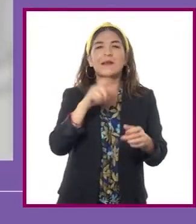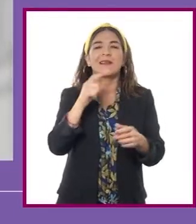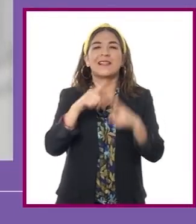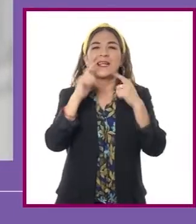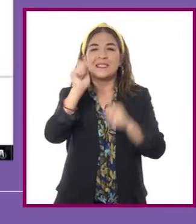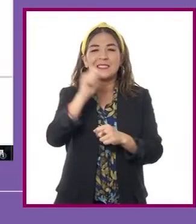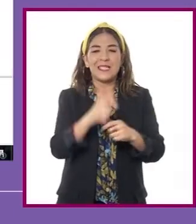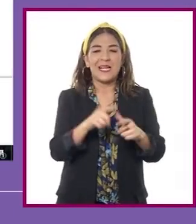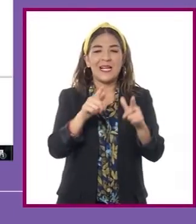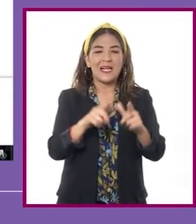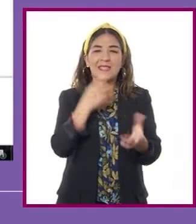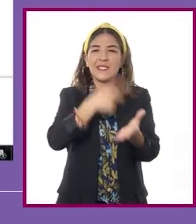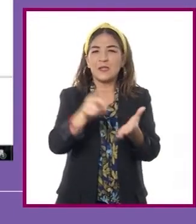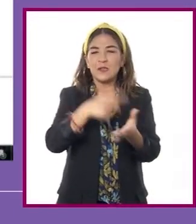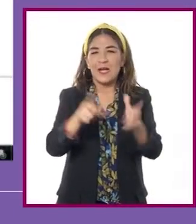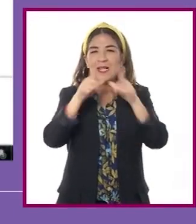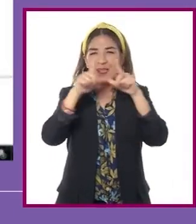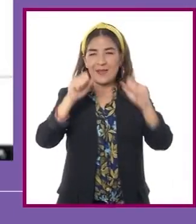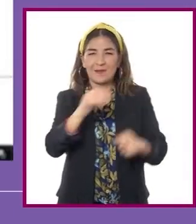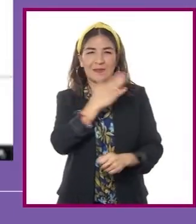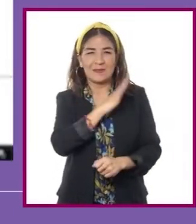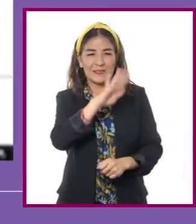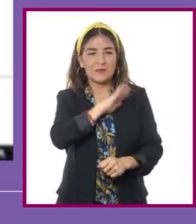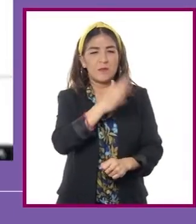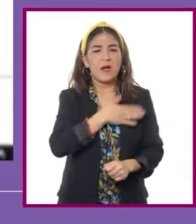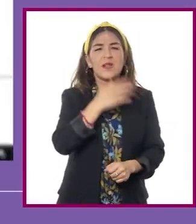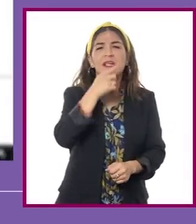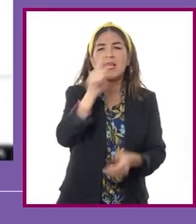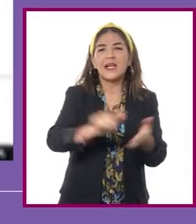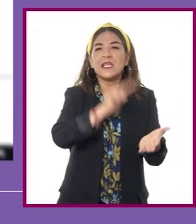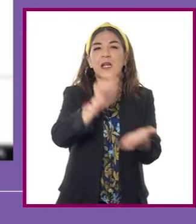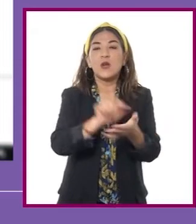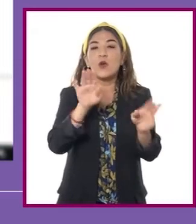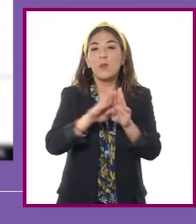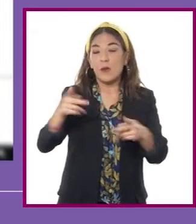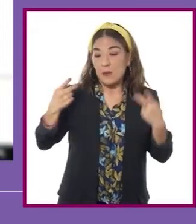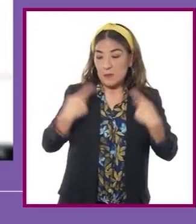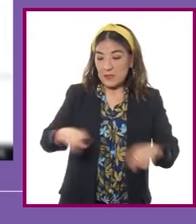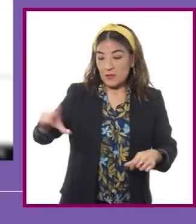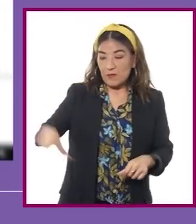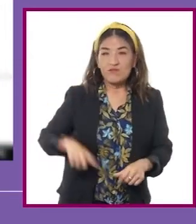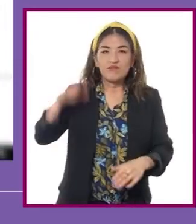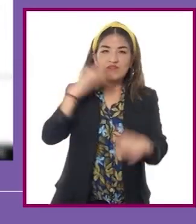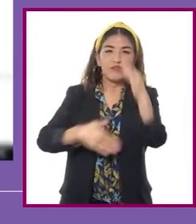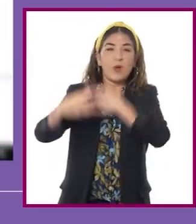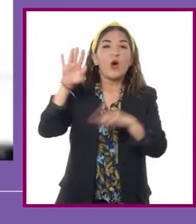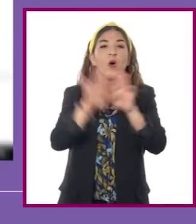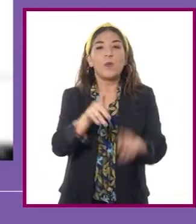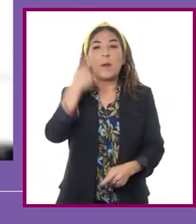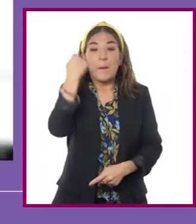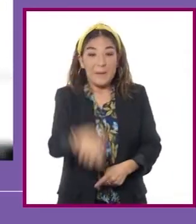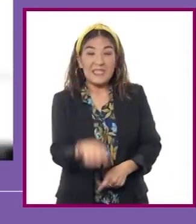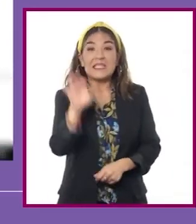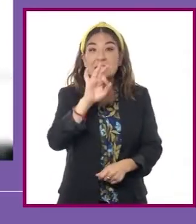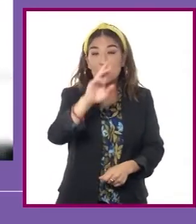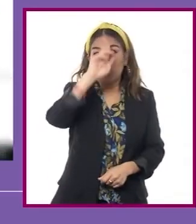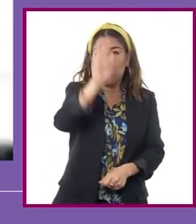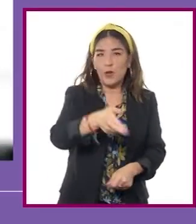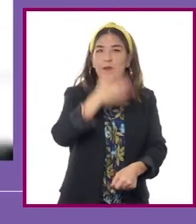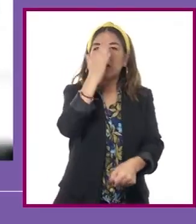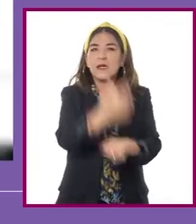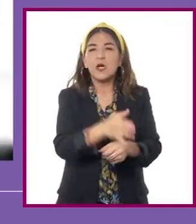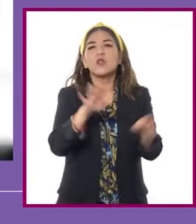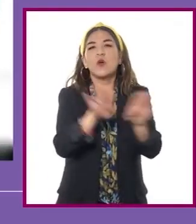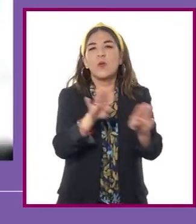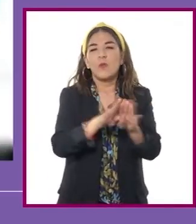Española, una ley es un precepto dictado por la autoridad competente en que se manda o prohíbe algo en consonancia con la justicia